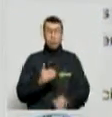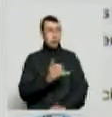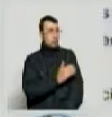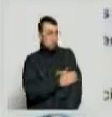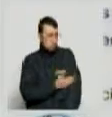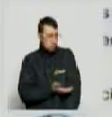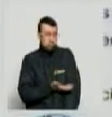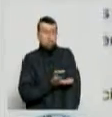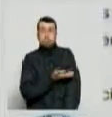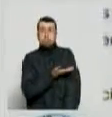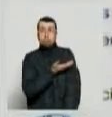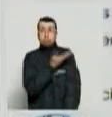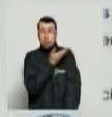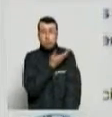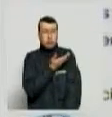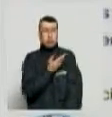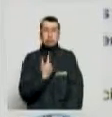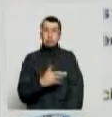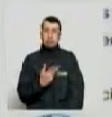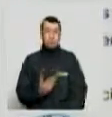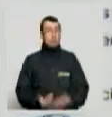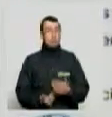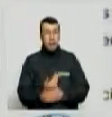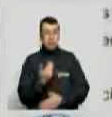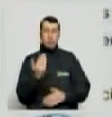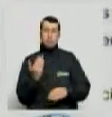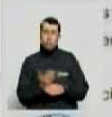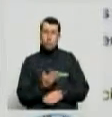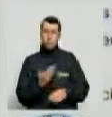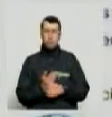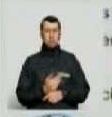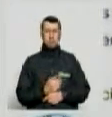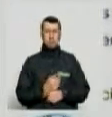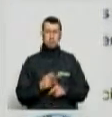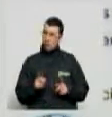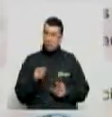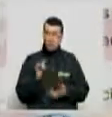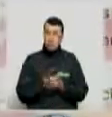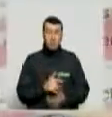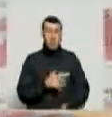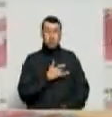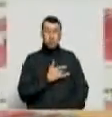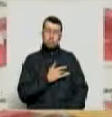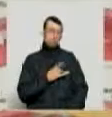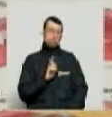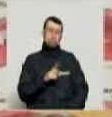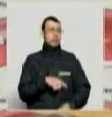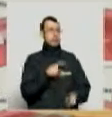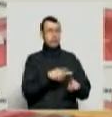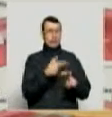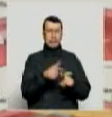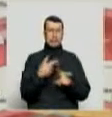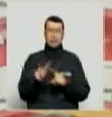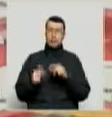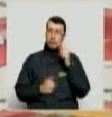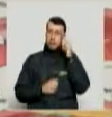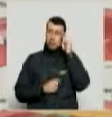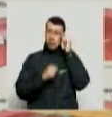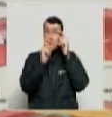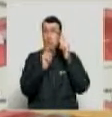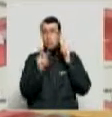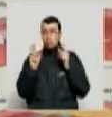en nuestra vida. Pero no esperen siempre los mismos síntomas. Todas las personas